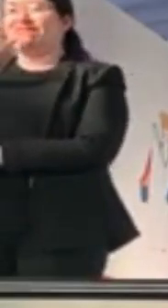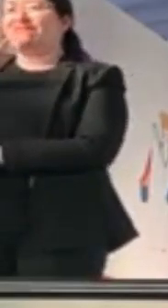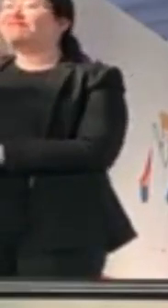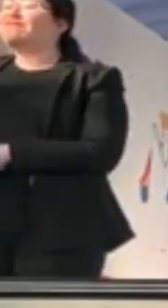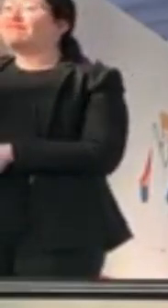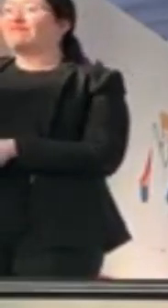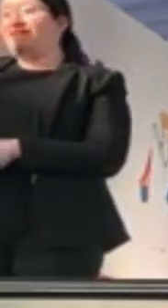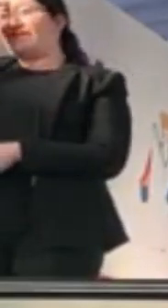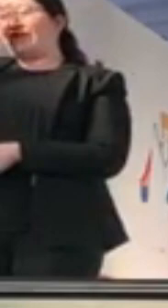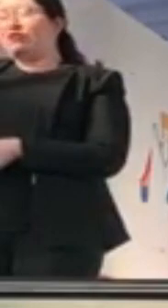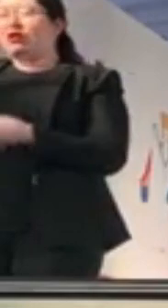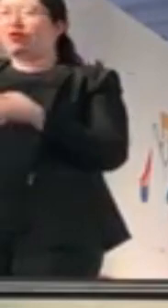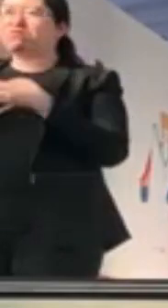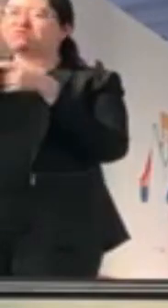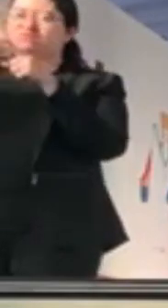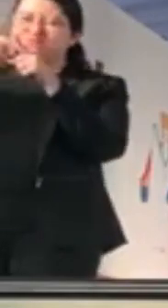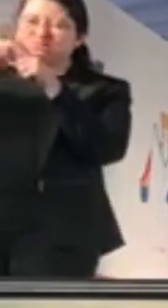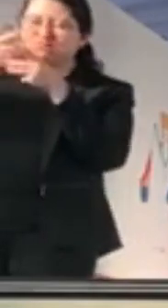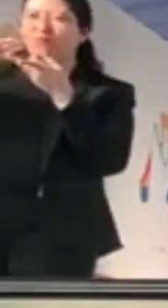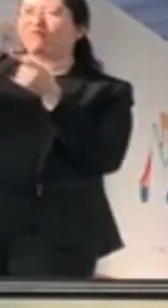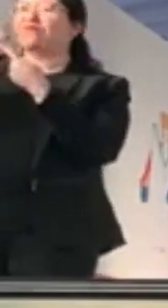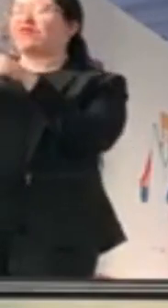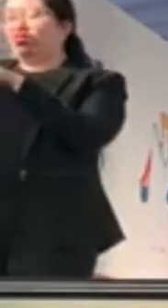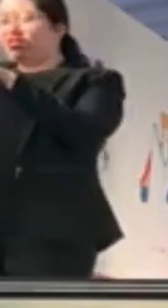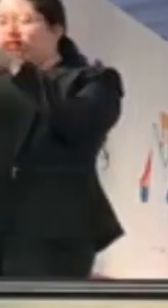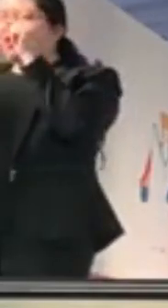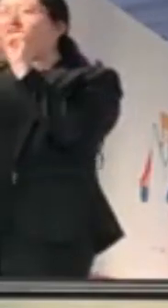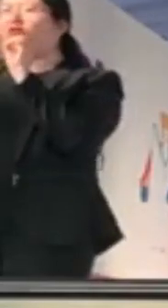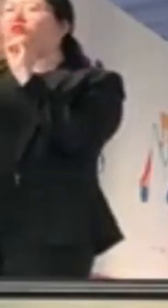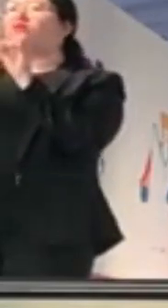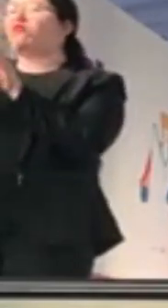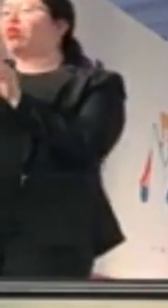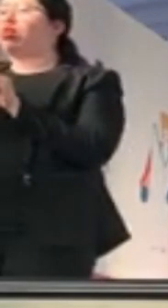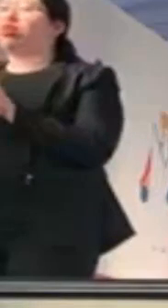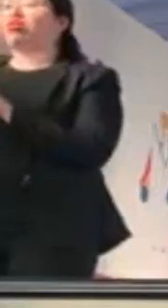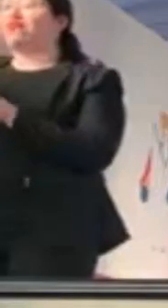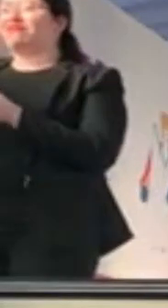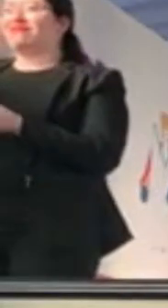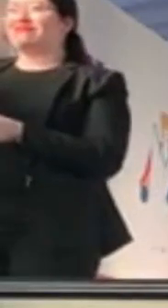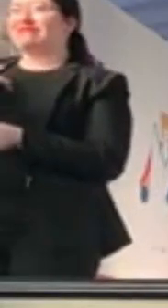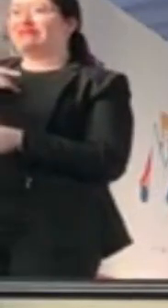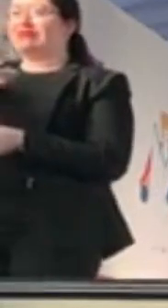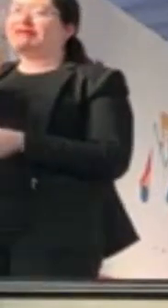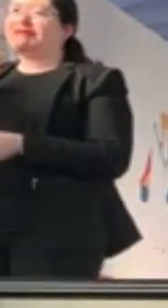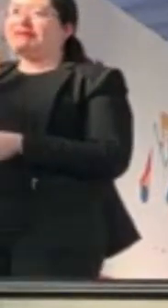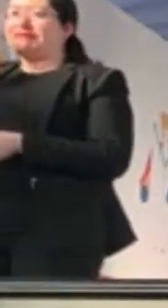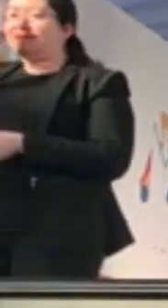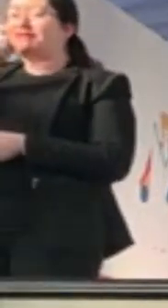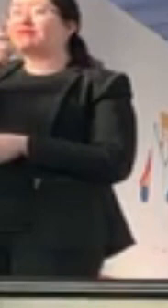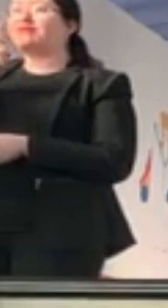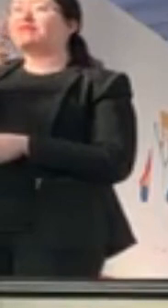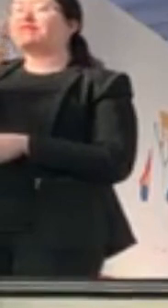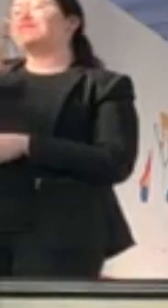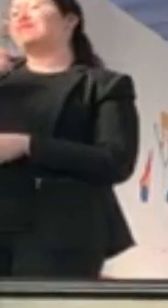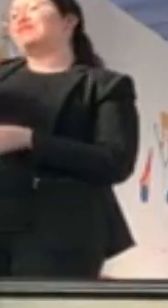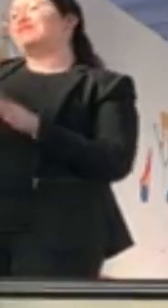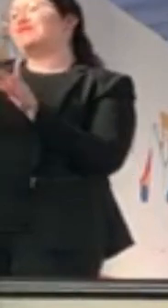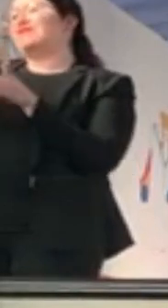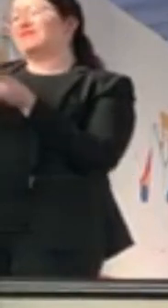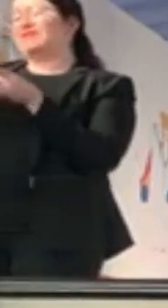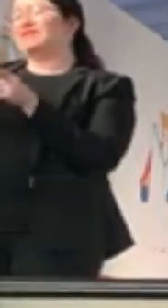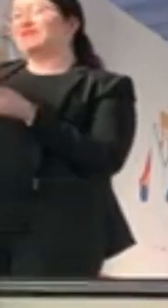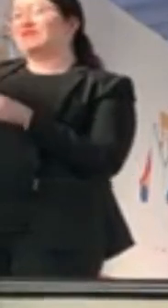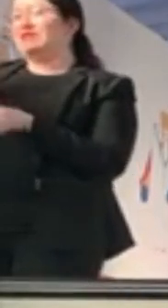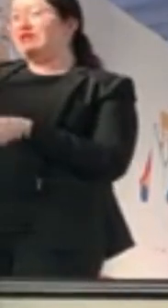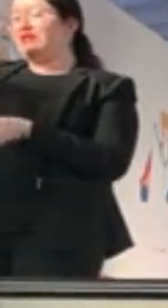defenestrarlo, para juzgarlo, para destituirlo, para descarrilarlo mínimo. Y en esencia, estoy trivializando, pero es un trabajo